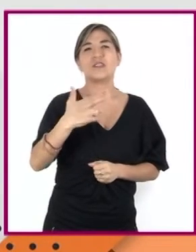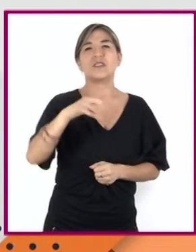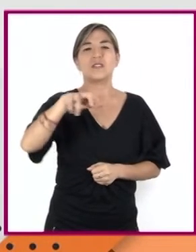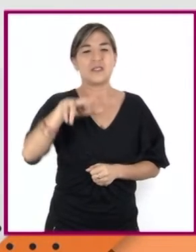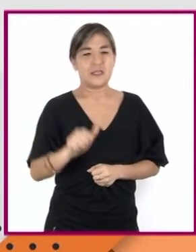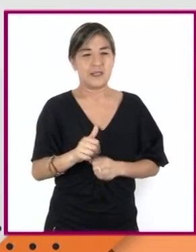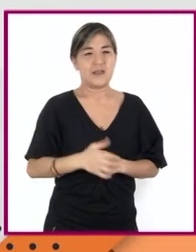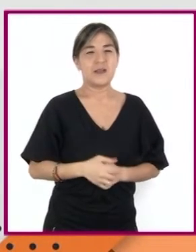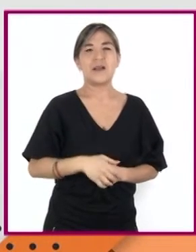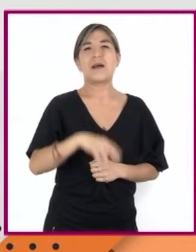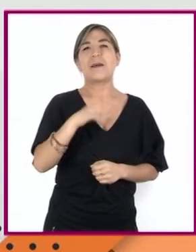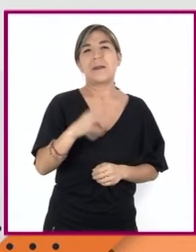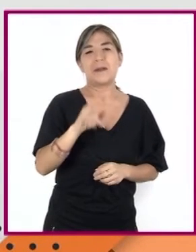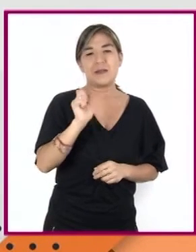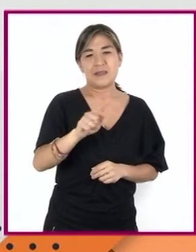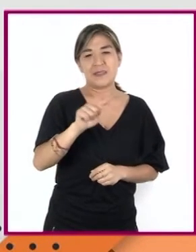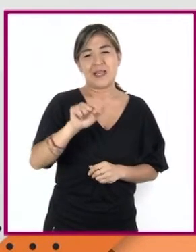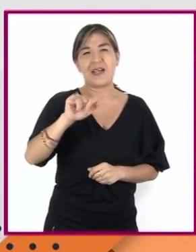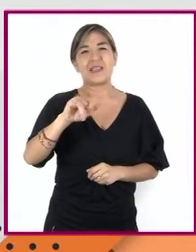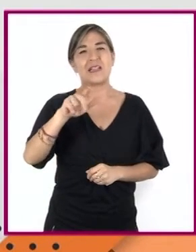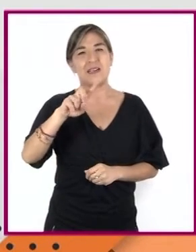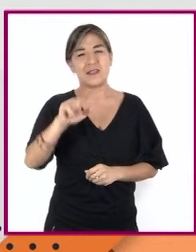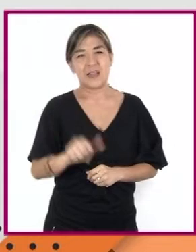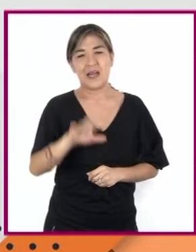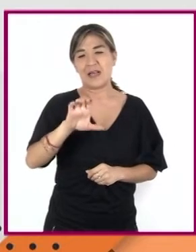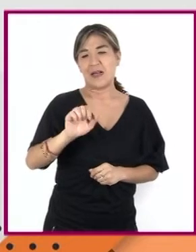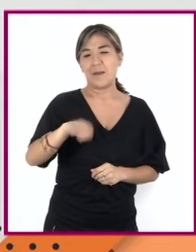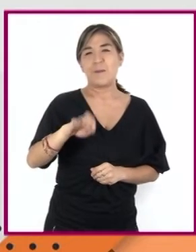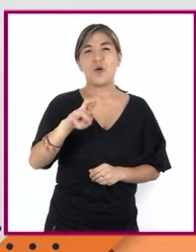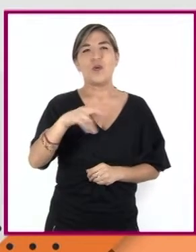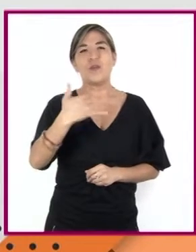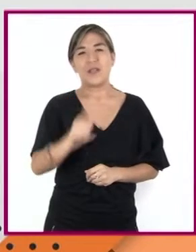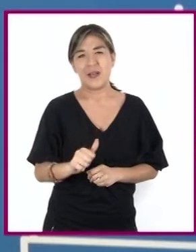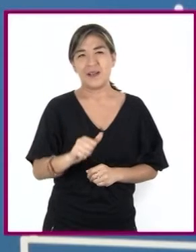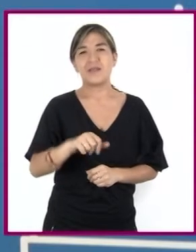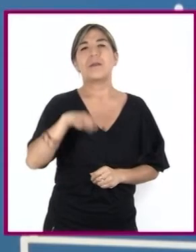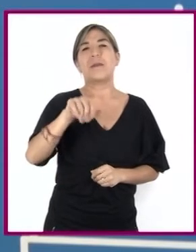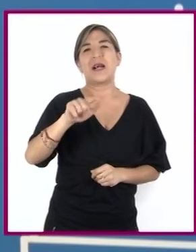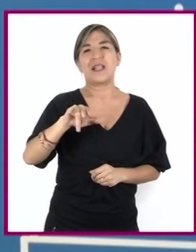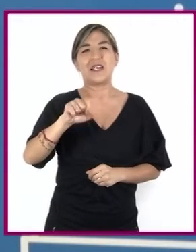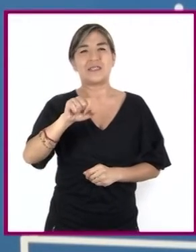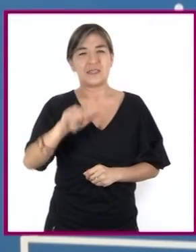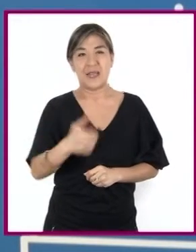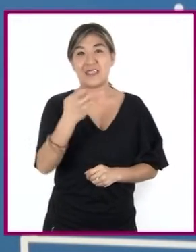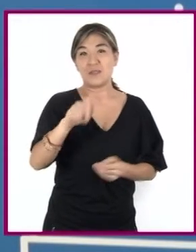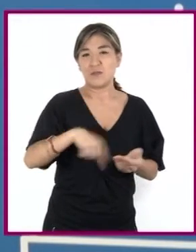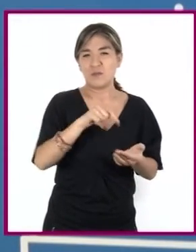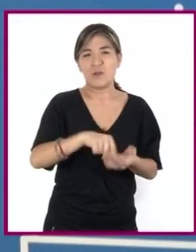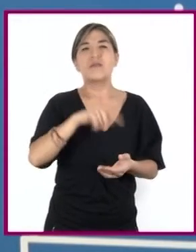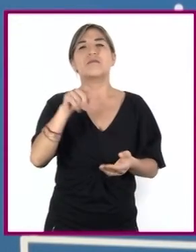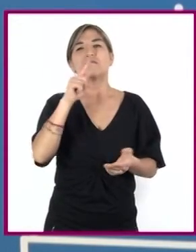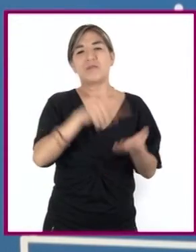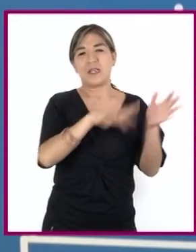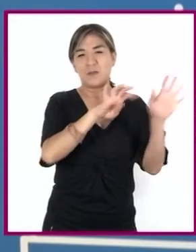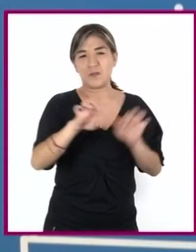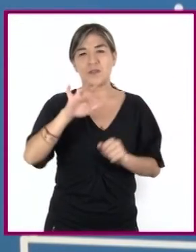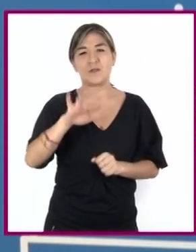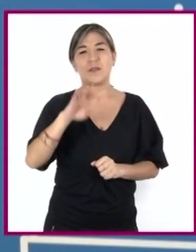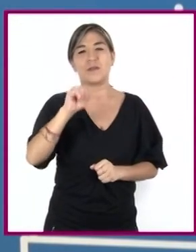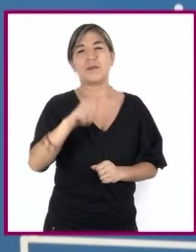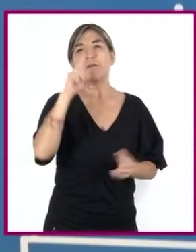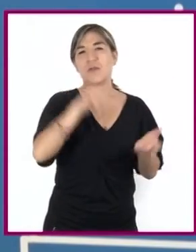Laos, Vietnam, Tailandia, Camboya y Malasia, colonizadas entre 1859